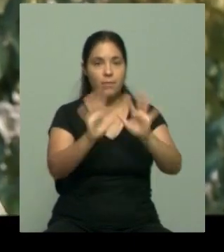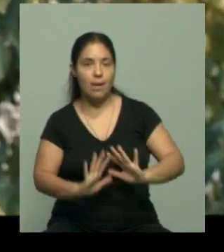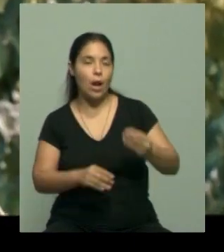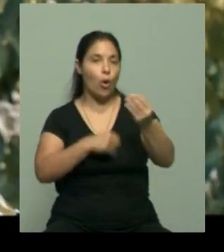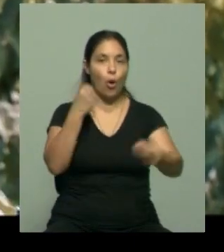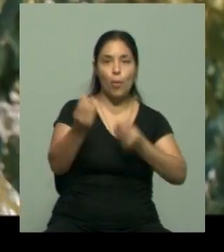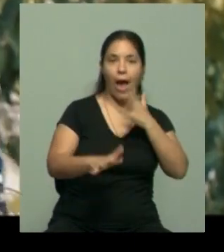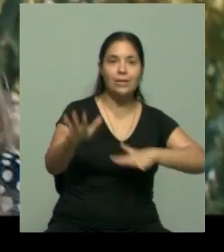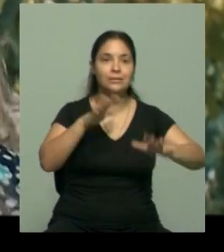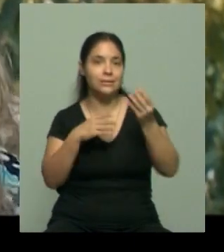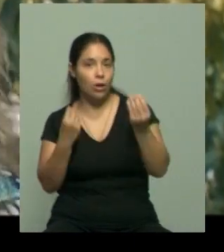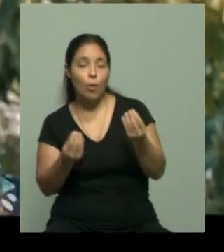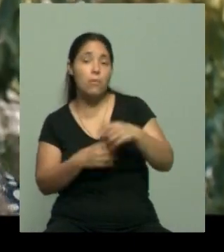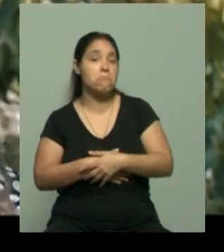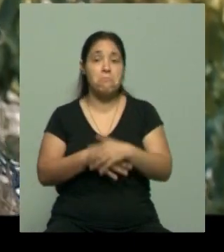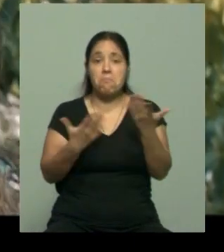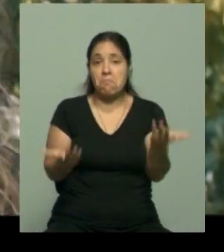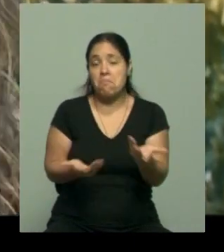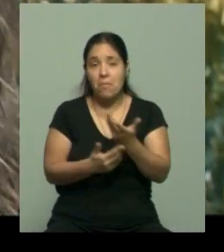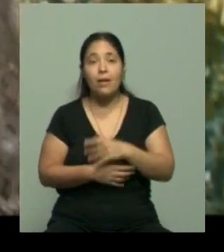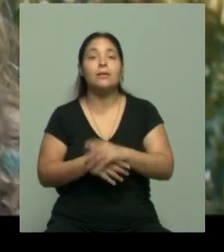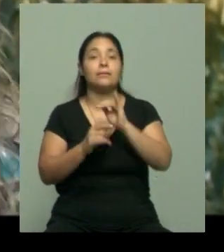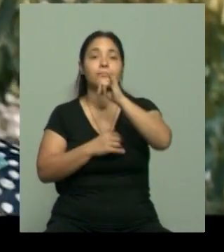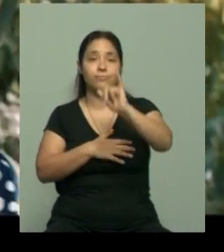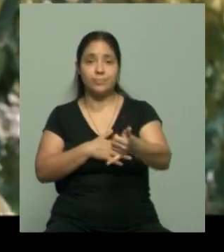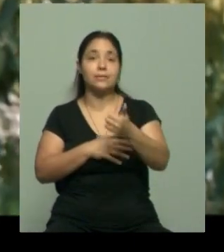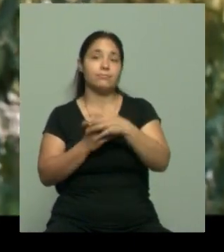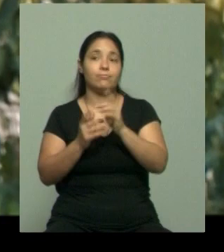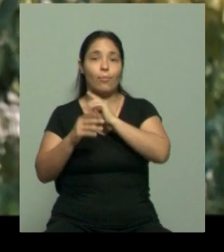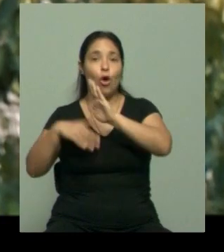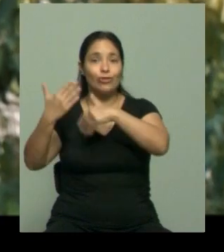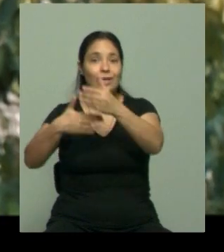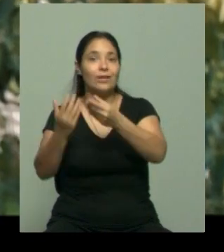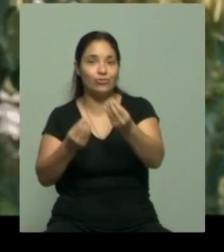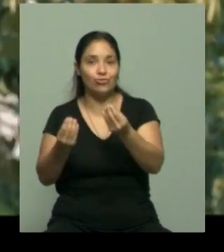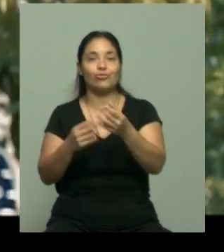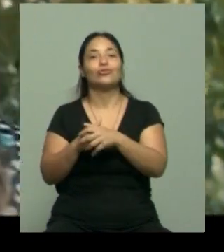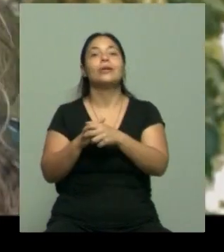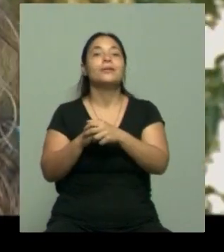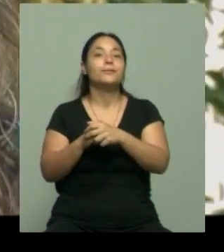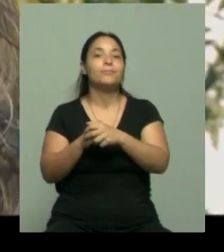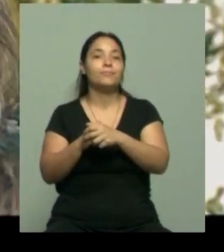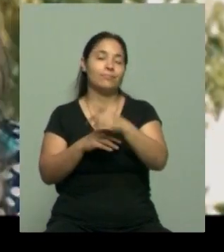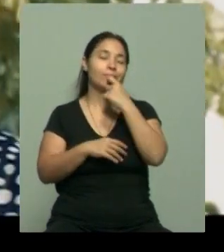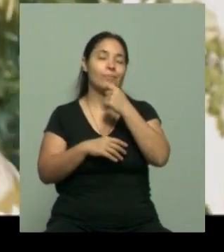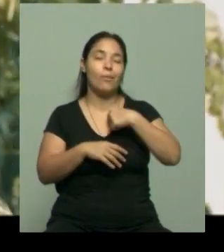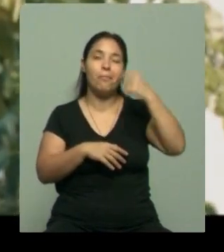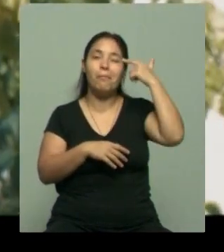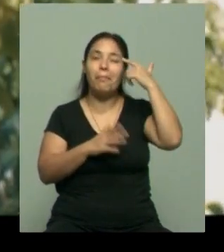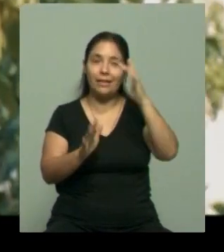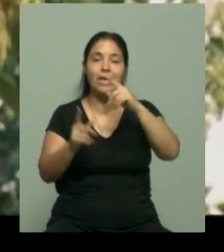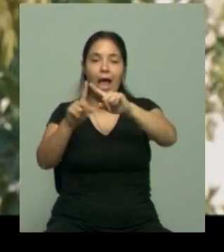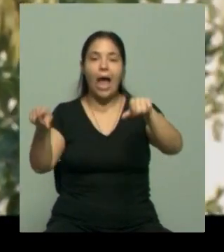situación de batería de políticas públicas que acompañen estos procesos, a ver, vos hoy no podrías pensar